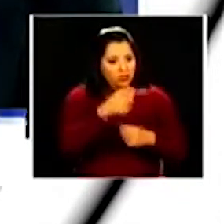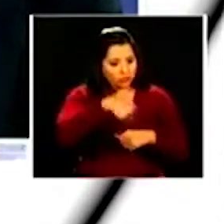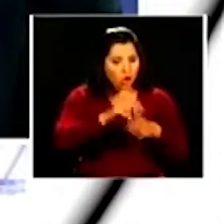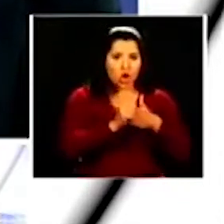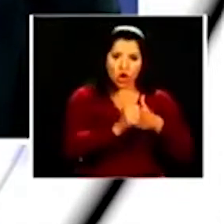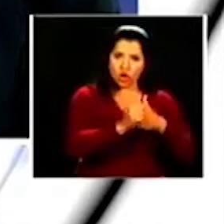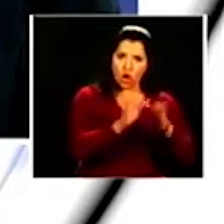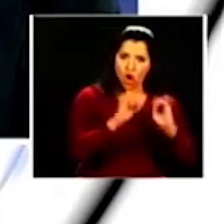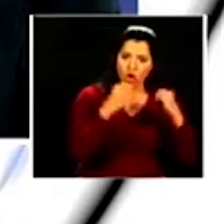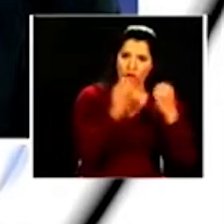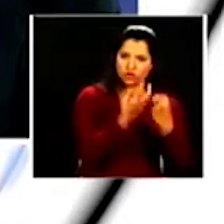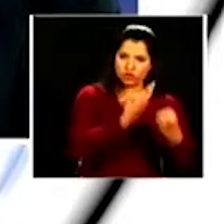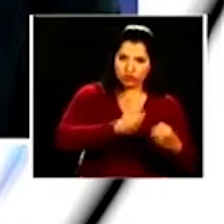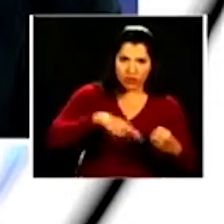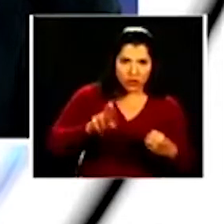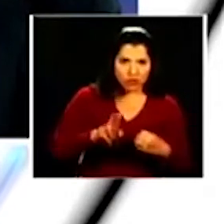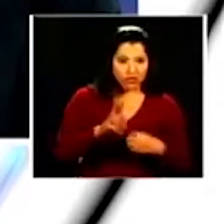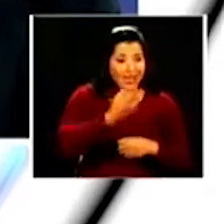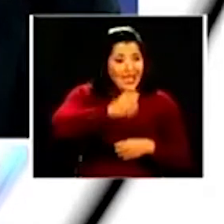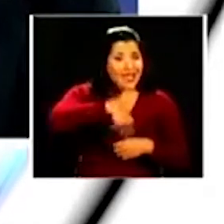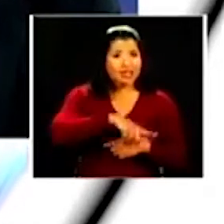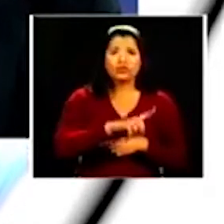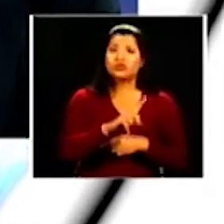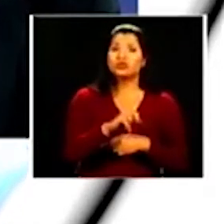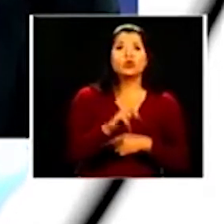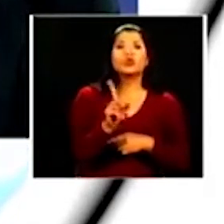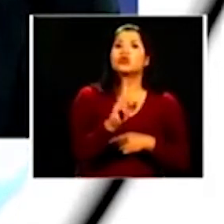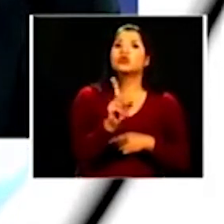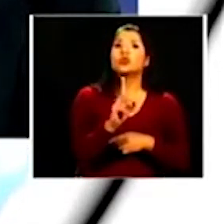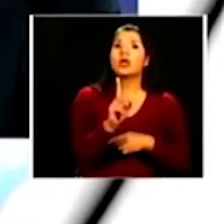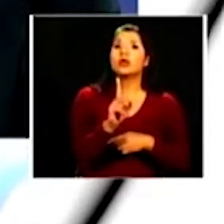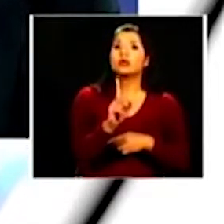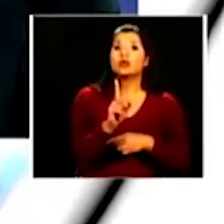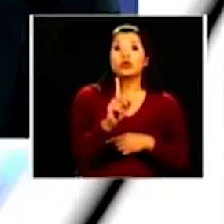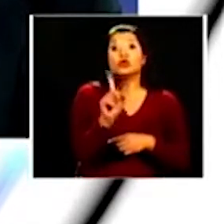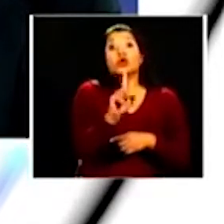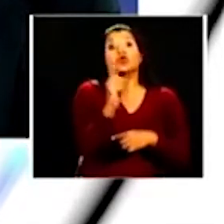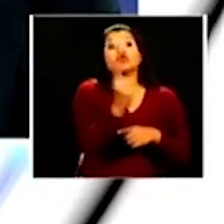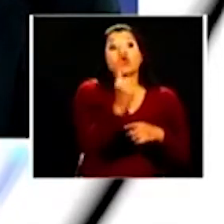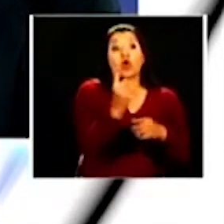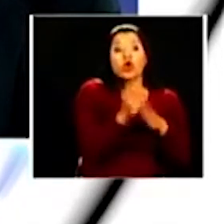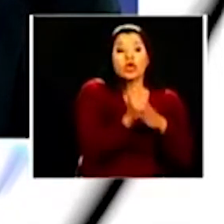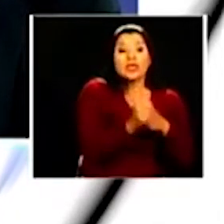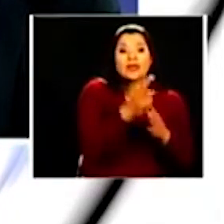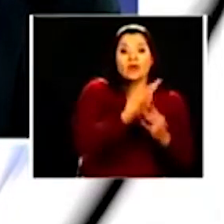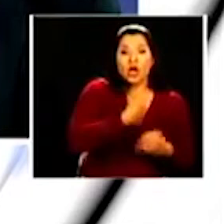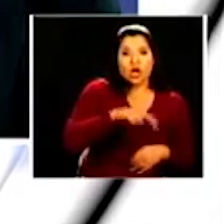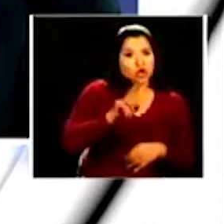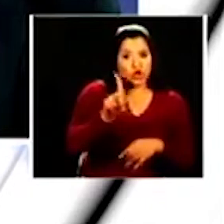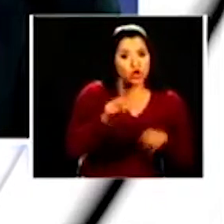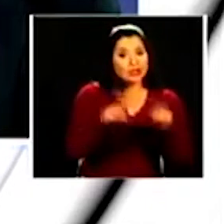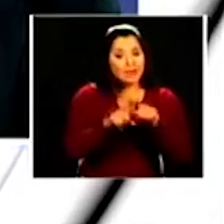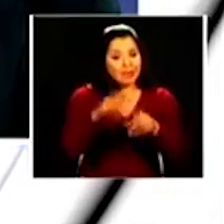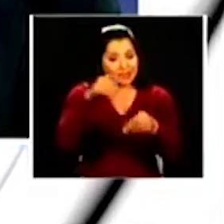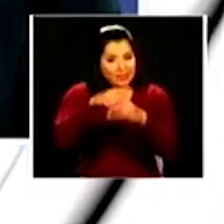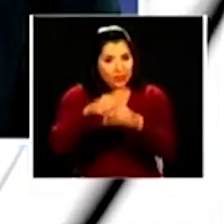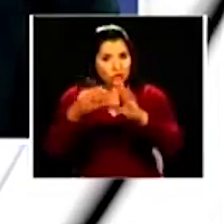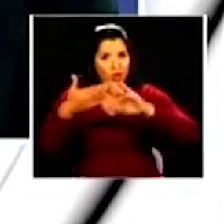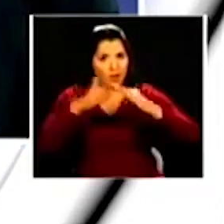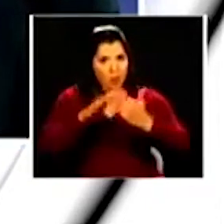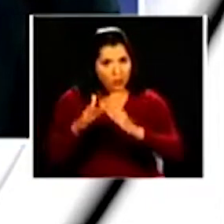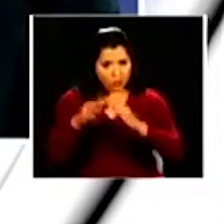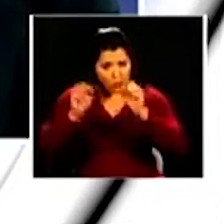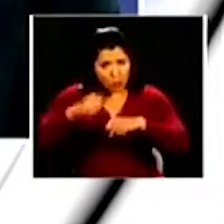organizaciones religiosas, que no son apolíticos, también son parte de esta sociedad y pueden opinar como personas sobre el tema político.